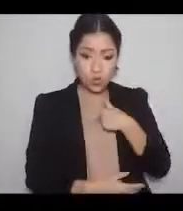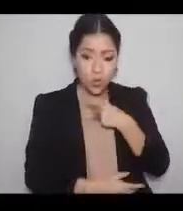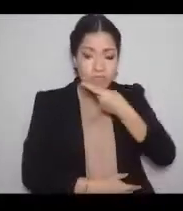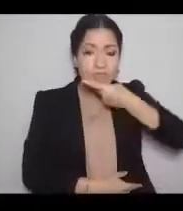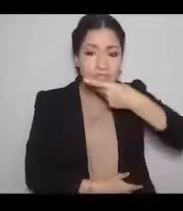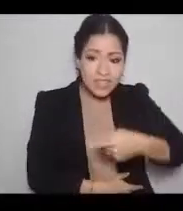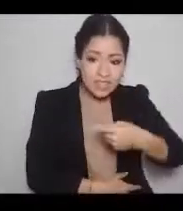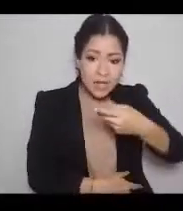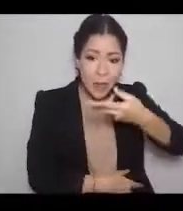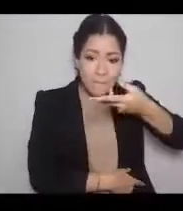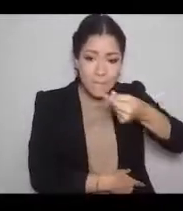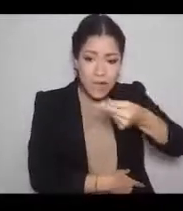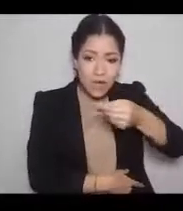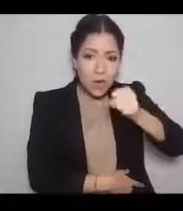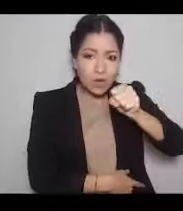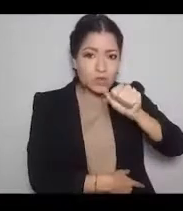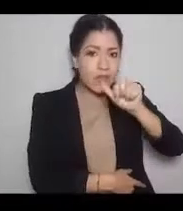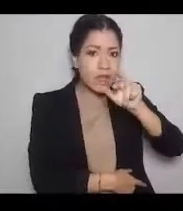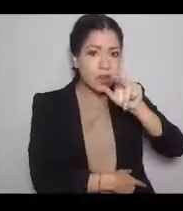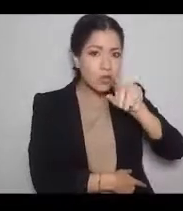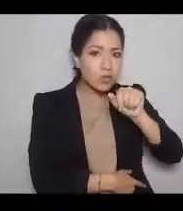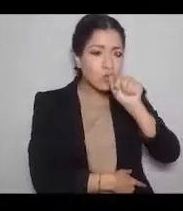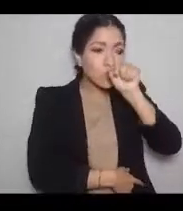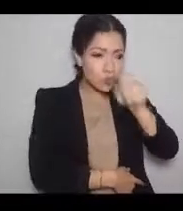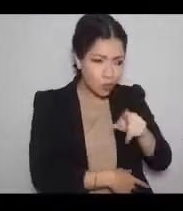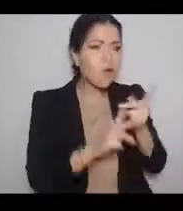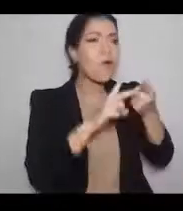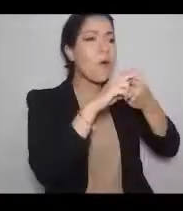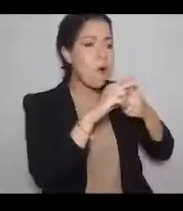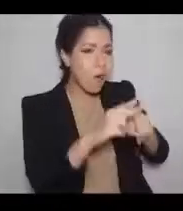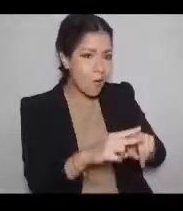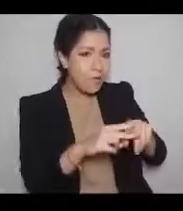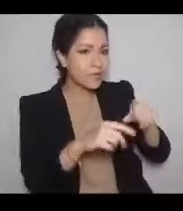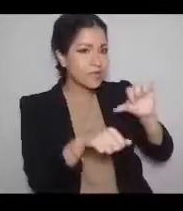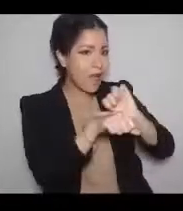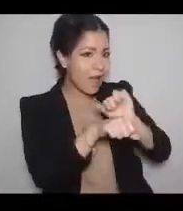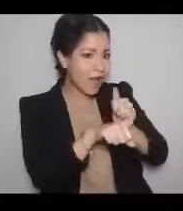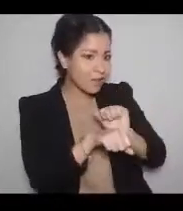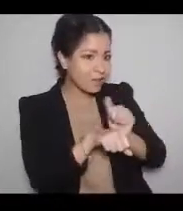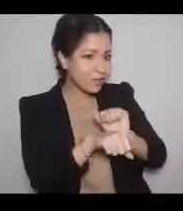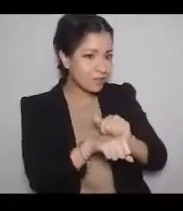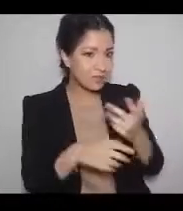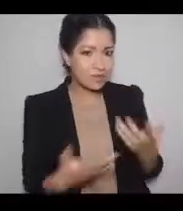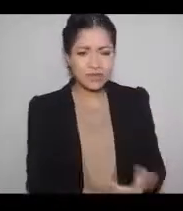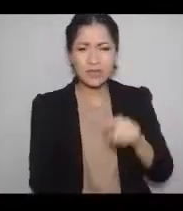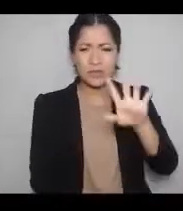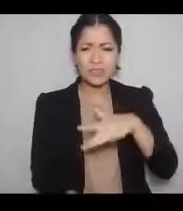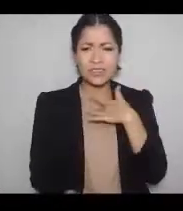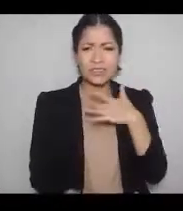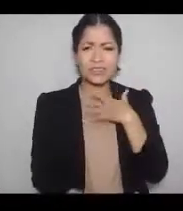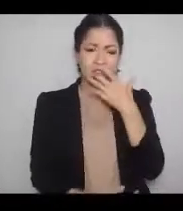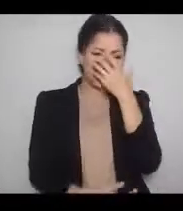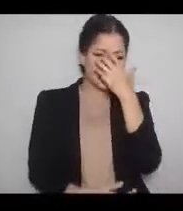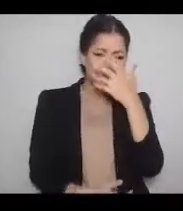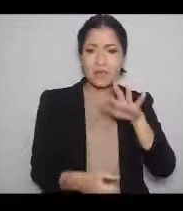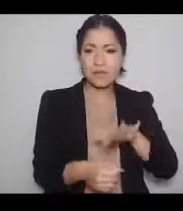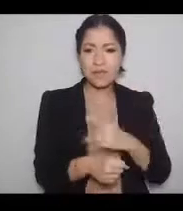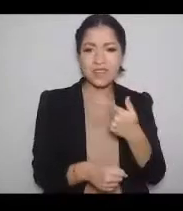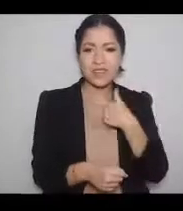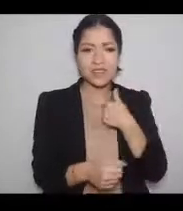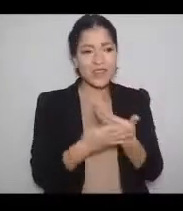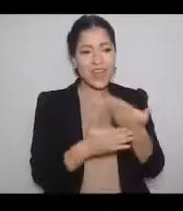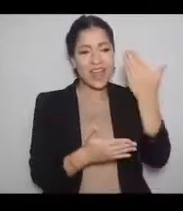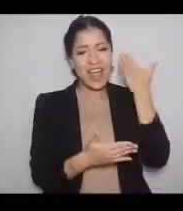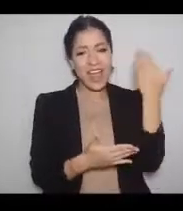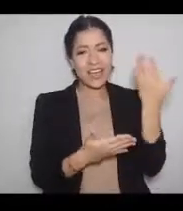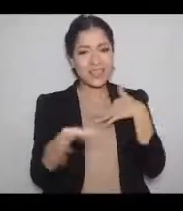sarnoso. No querías trabajar conmigo. Te da vergüenza que te vean con un actor de